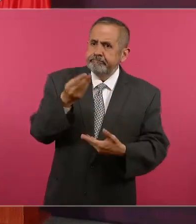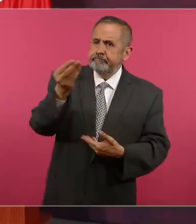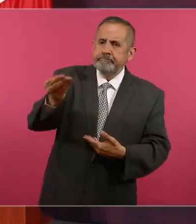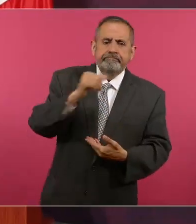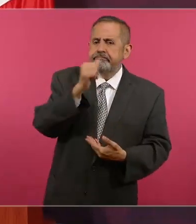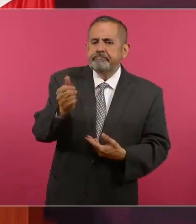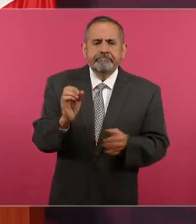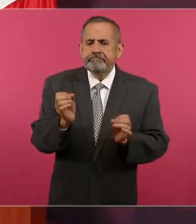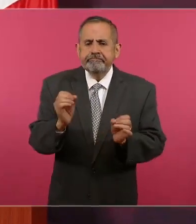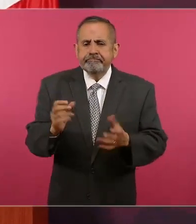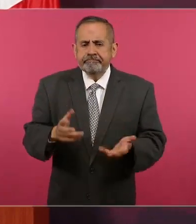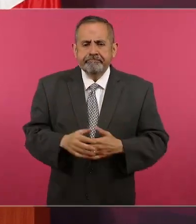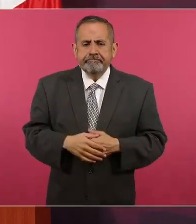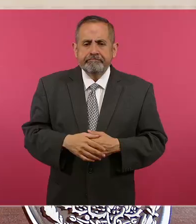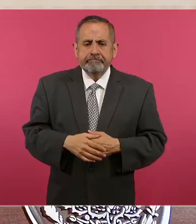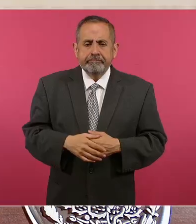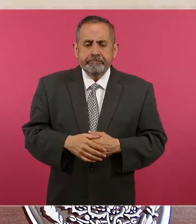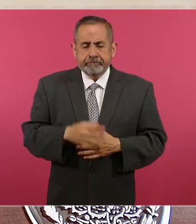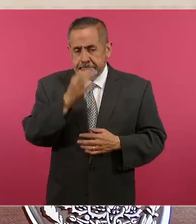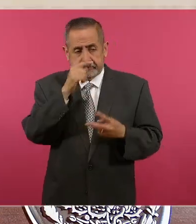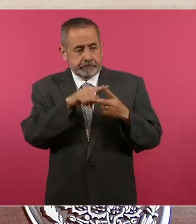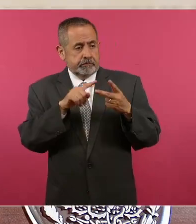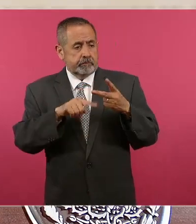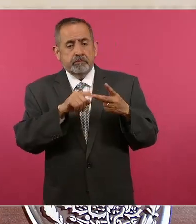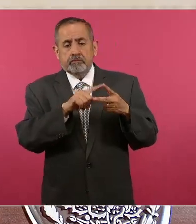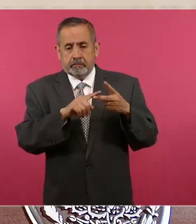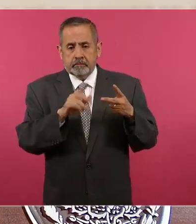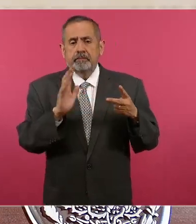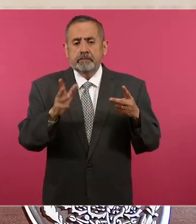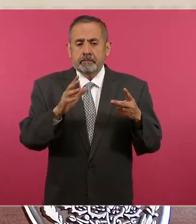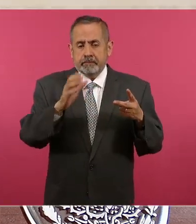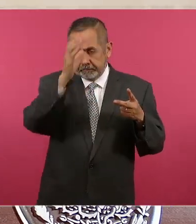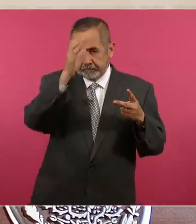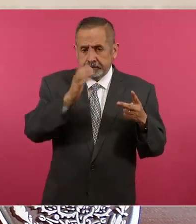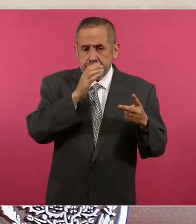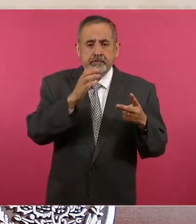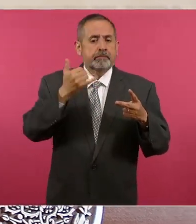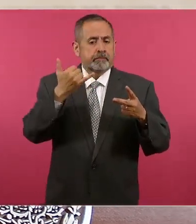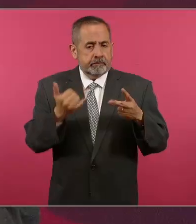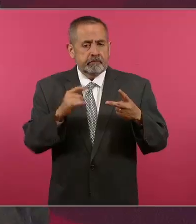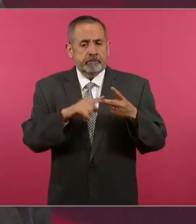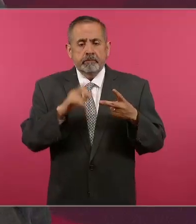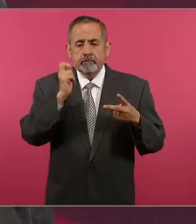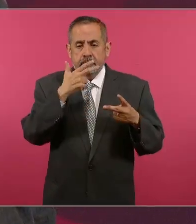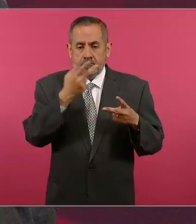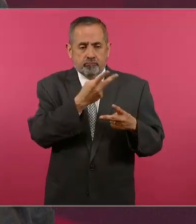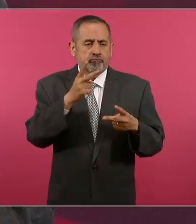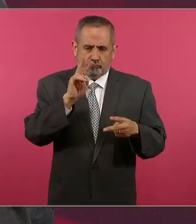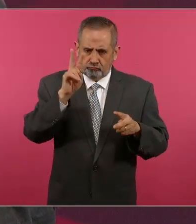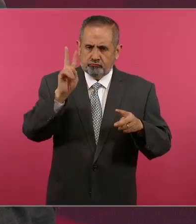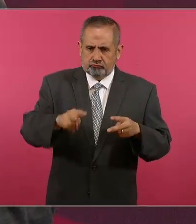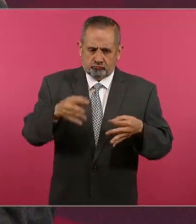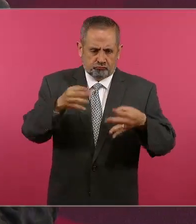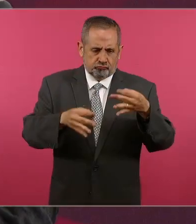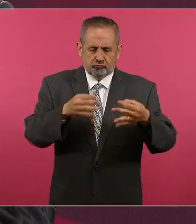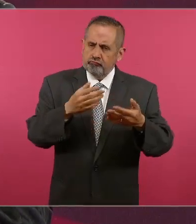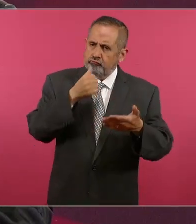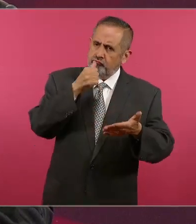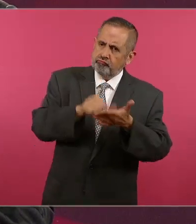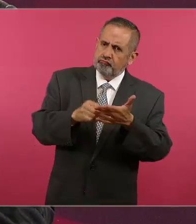solo en estos dos casos, Coahuila y Chihuahua.